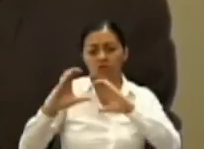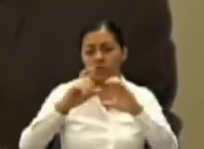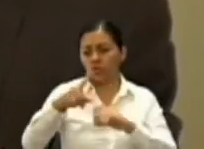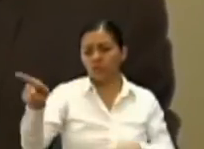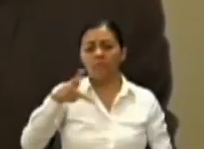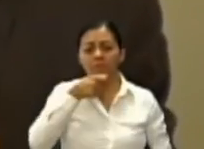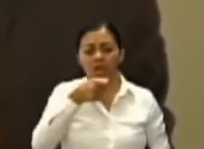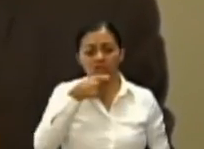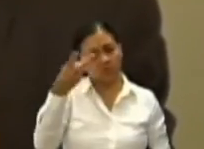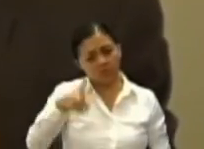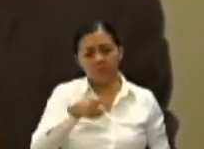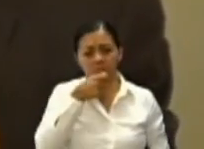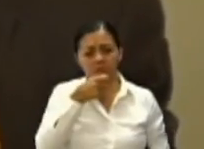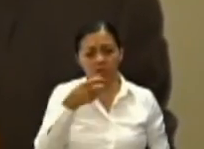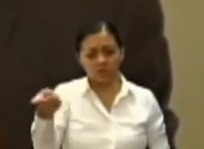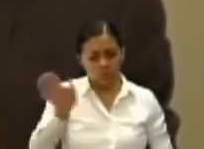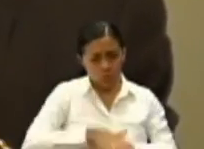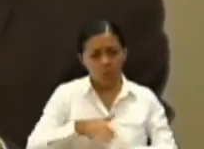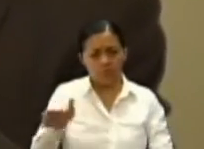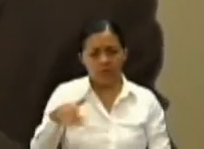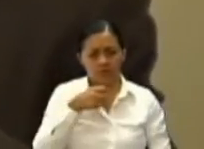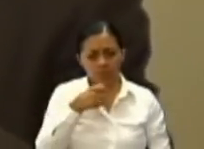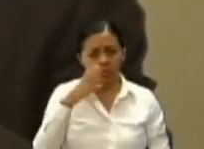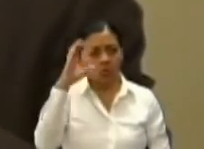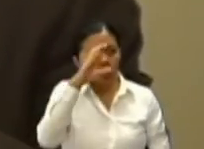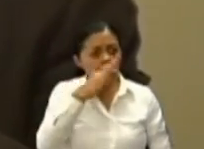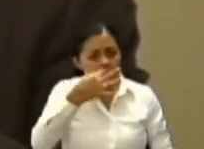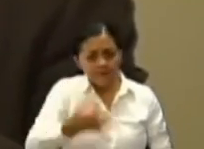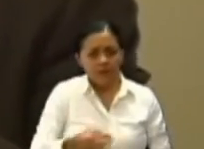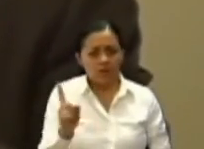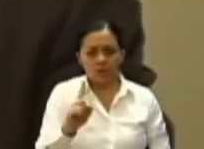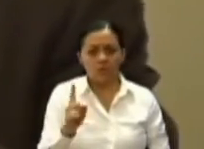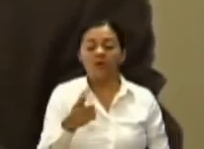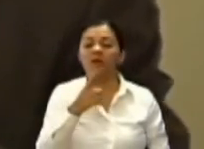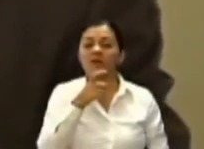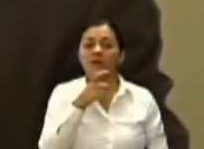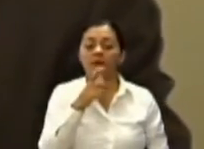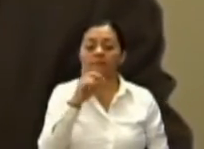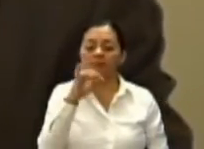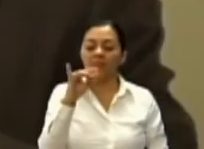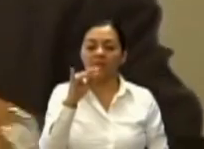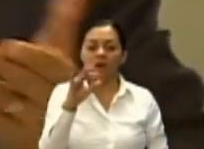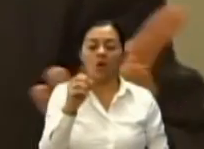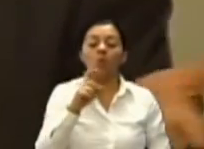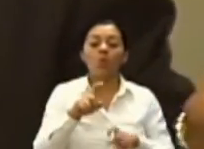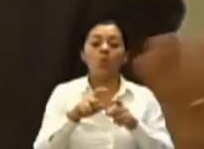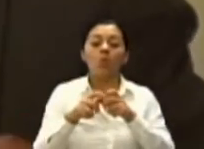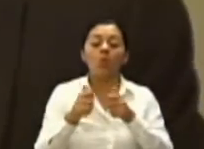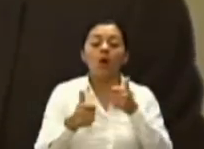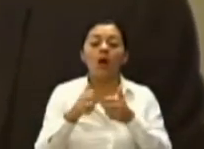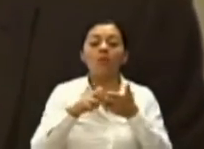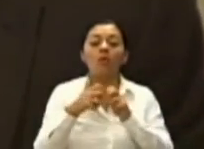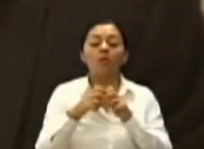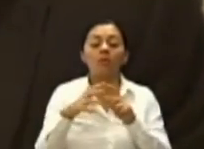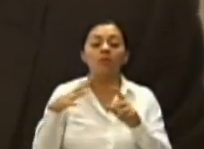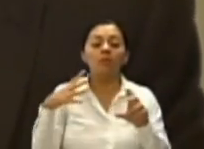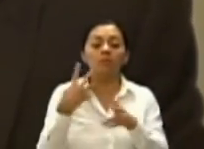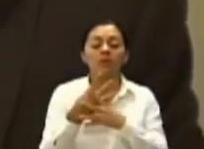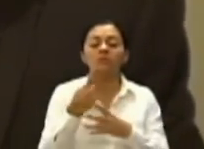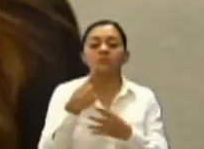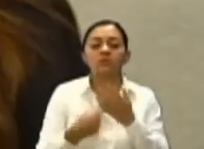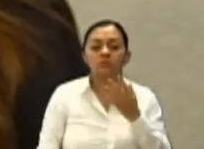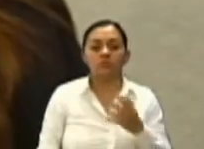periodistas que no buscan la verdad pocas hacerle daño al gobierno ley de diego cuál es la situación de los detenidos cuántos detenidos hay en que se siente